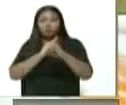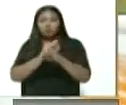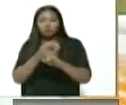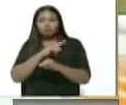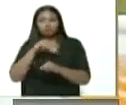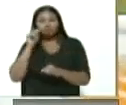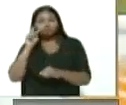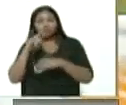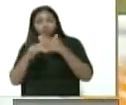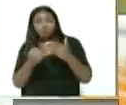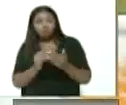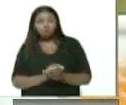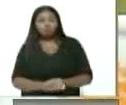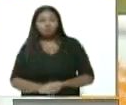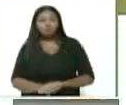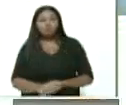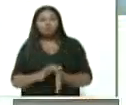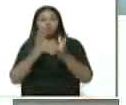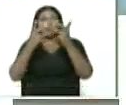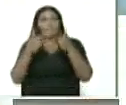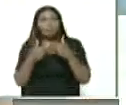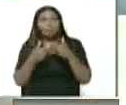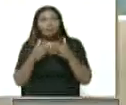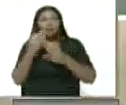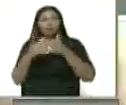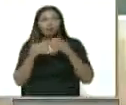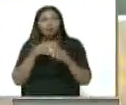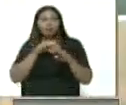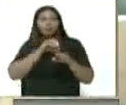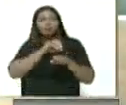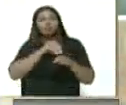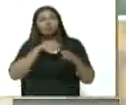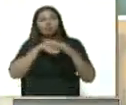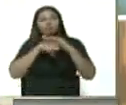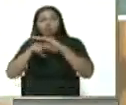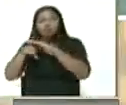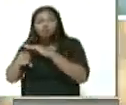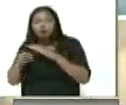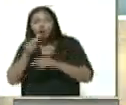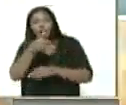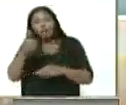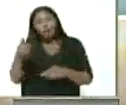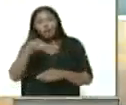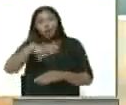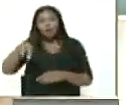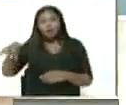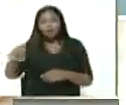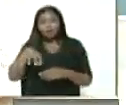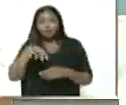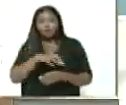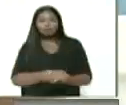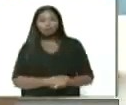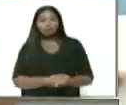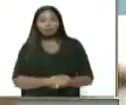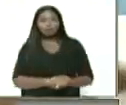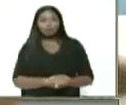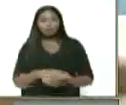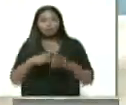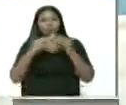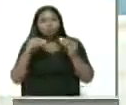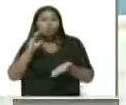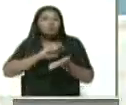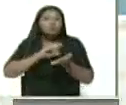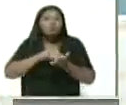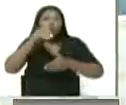ese momento las máquinas con el cotillón salieron hacia los estados a partir del miércoles de esta semana todos los centros de votación